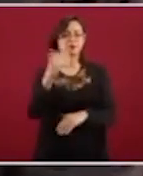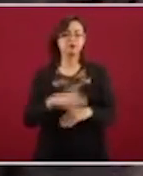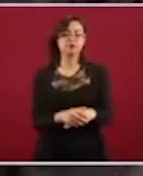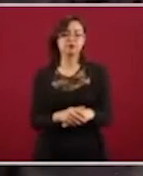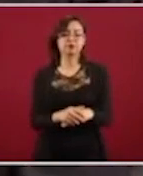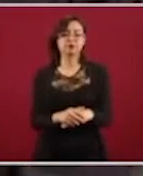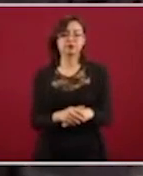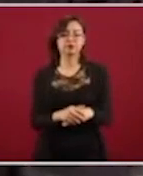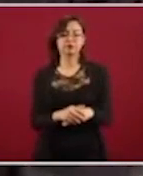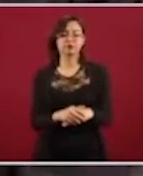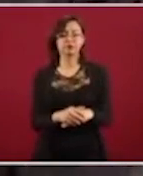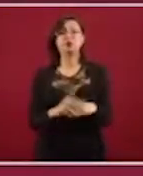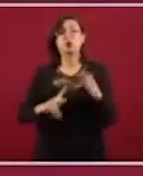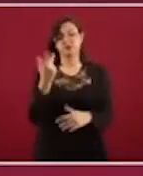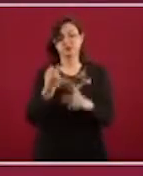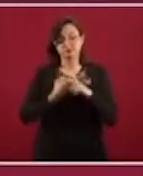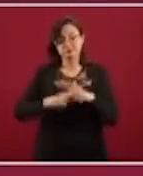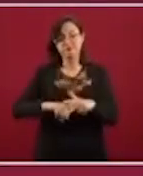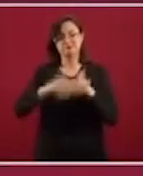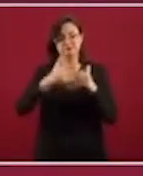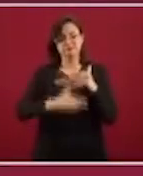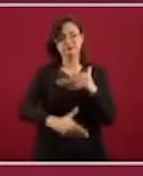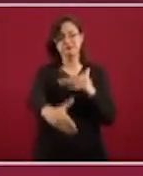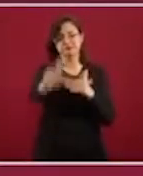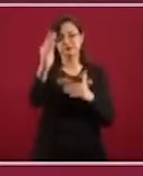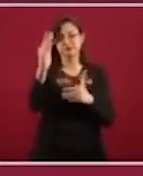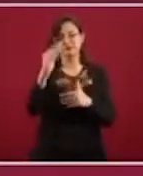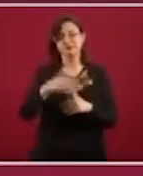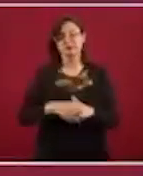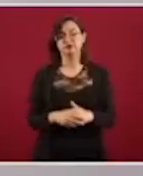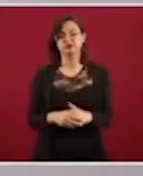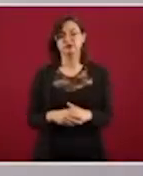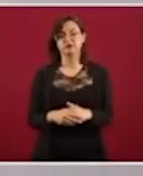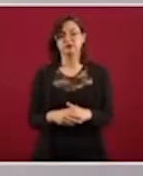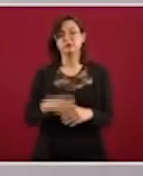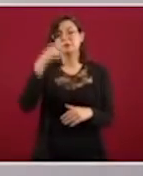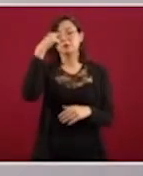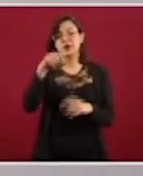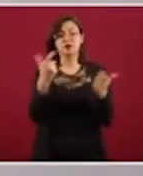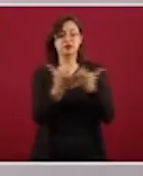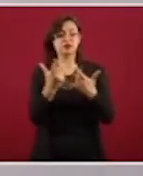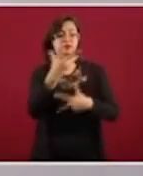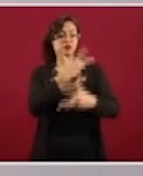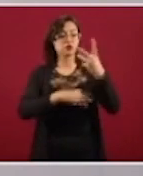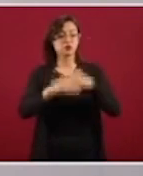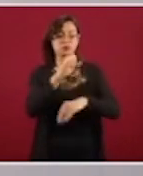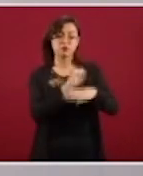reconstruir de nuevo la base